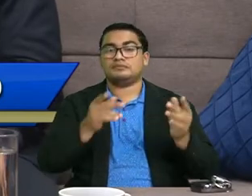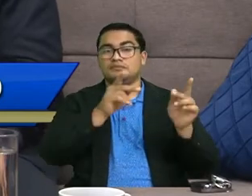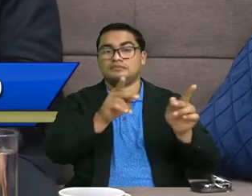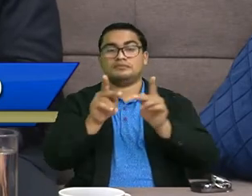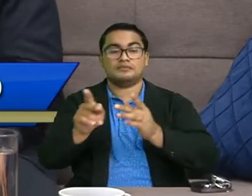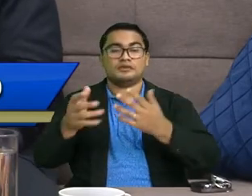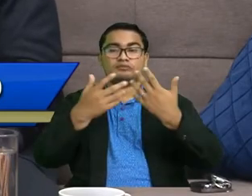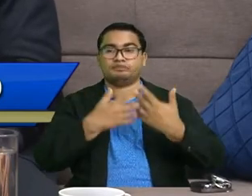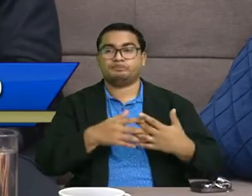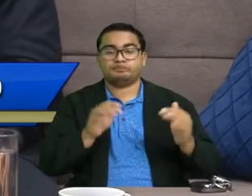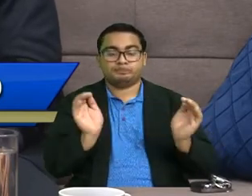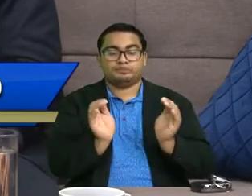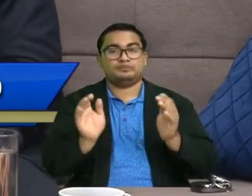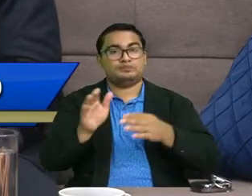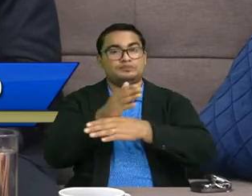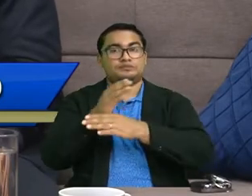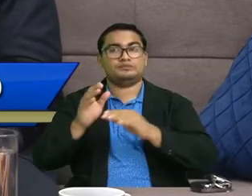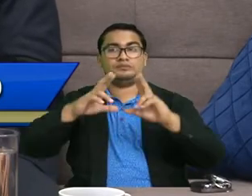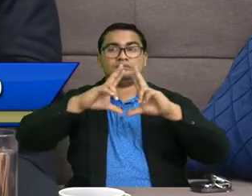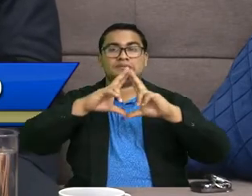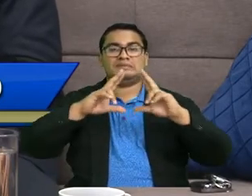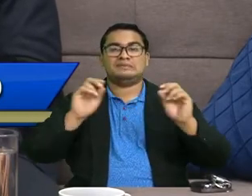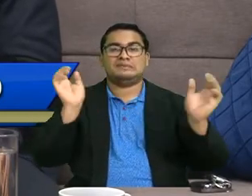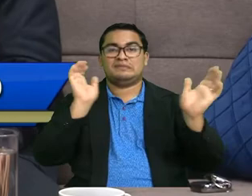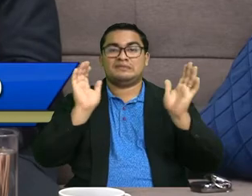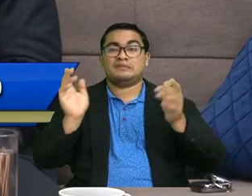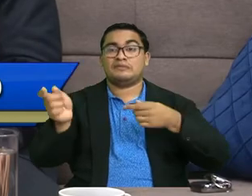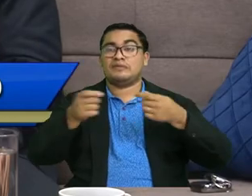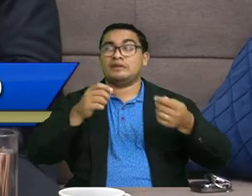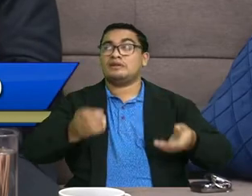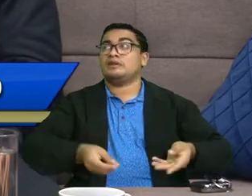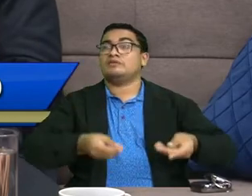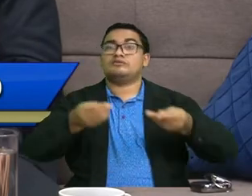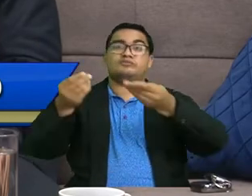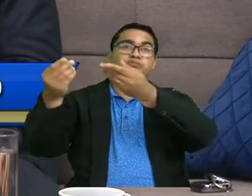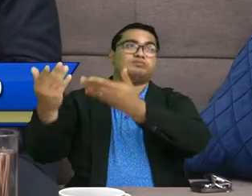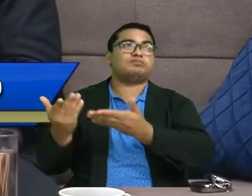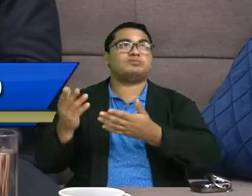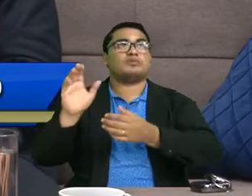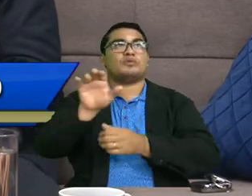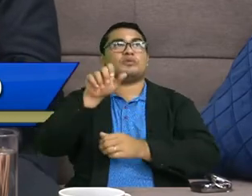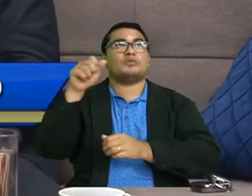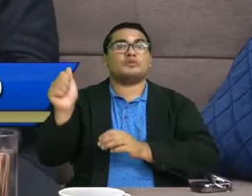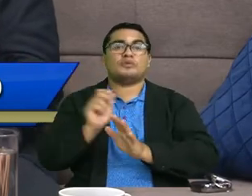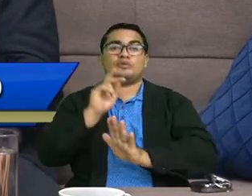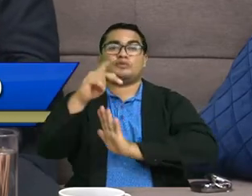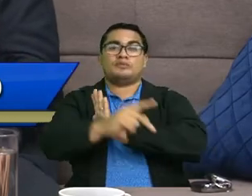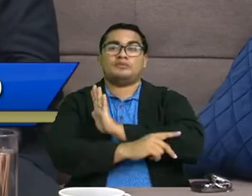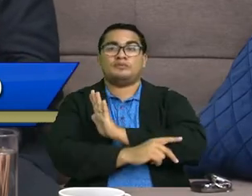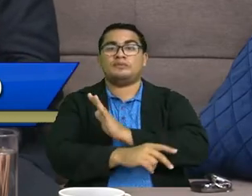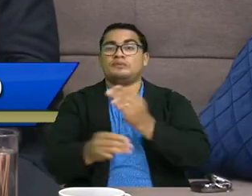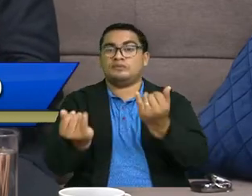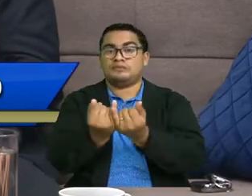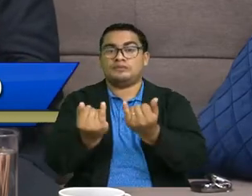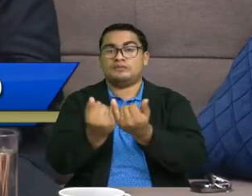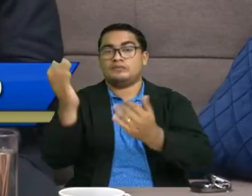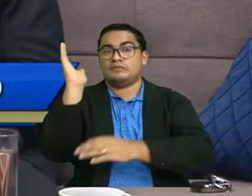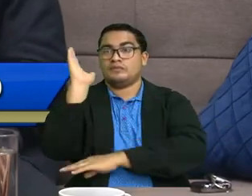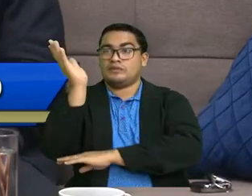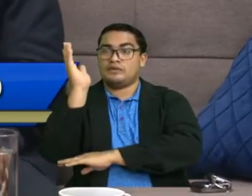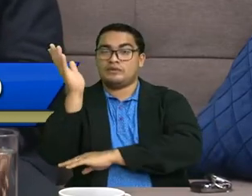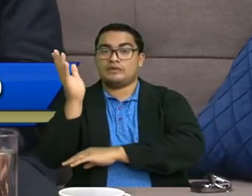poder proyectarse hacia un mercado de exportación. Pero además de eso, tendremos la Expo Infórmate y ahí tendremos un espacio